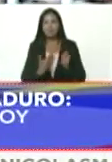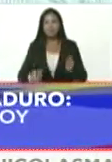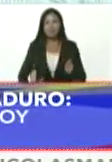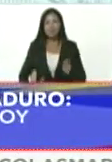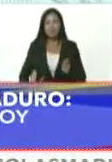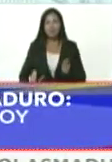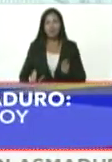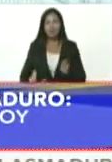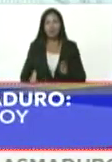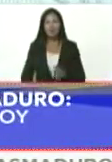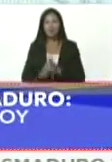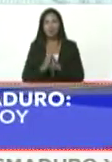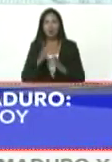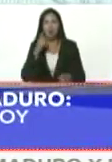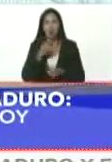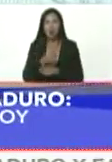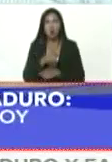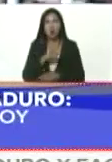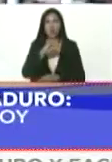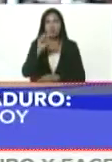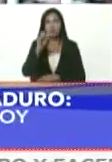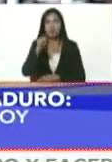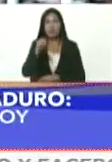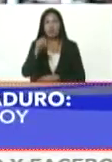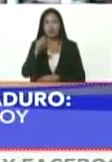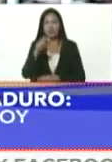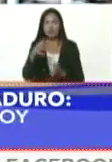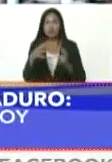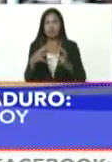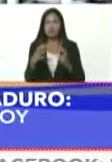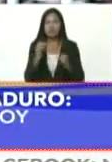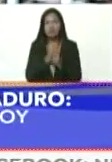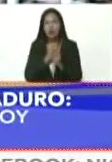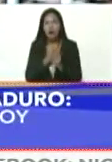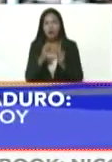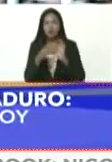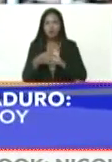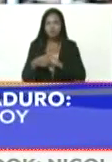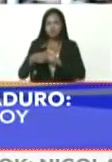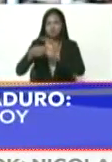Faría. Trabajando así, mira. Trabajando.